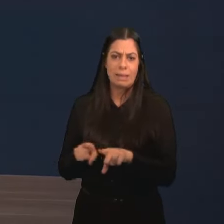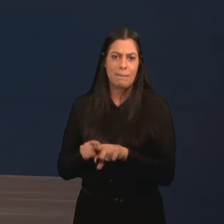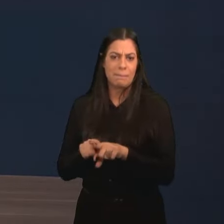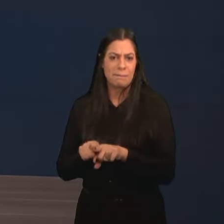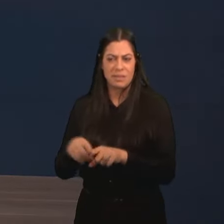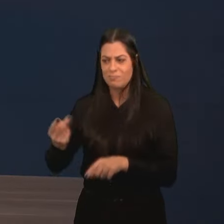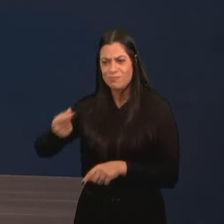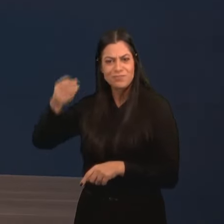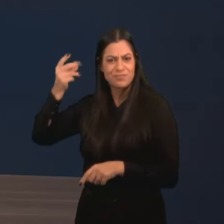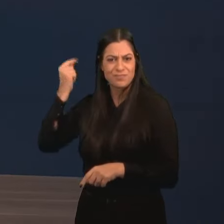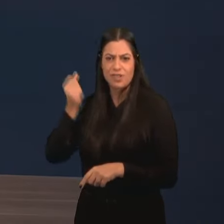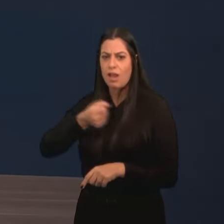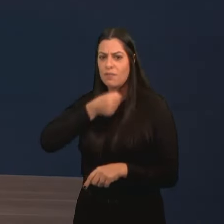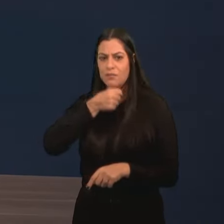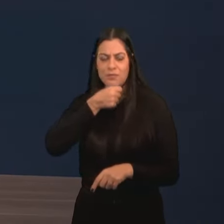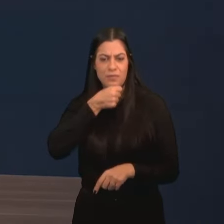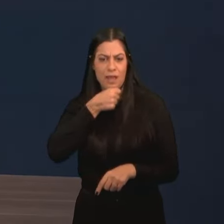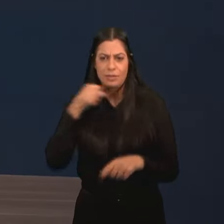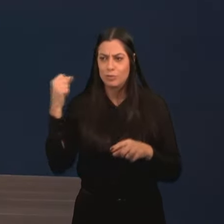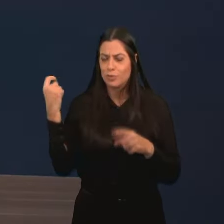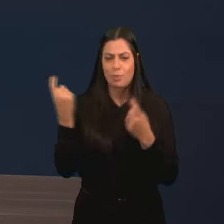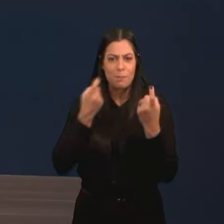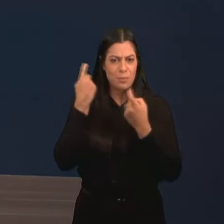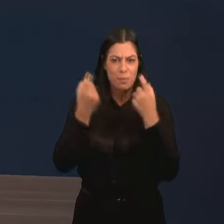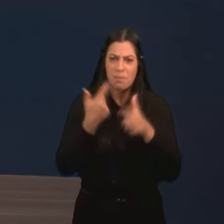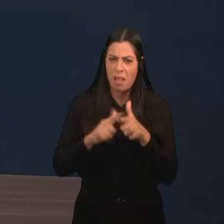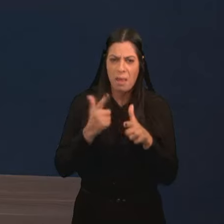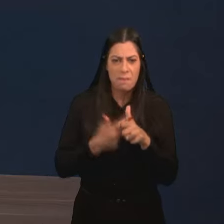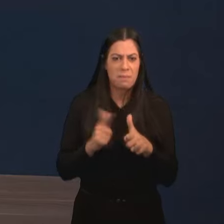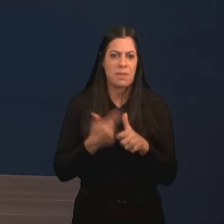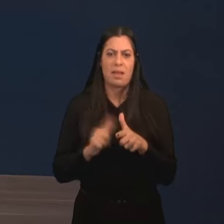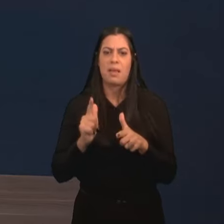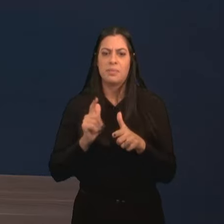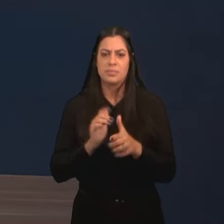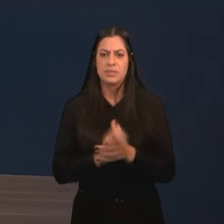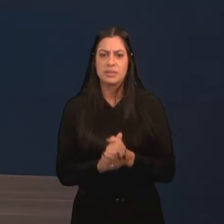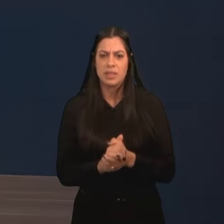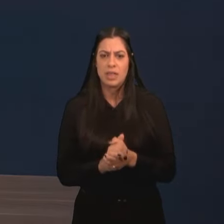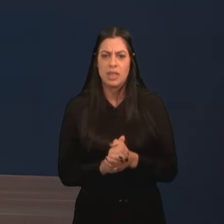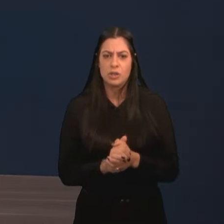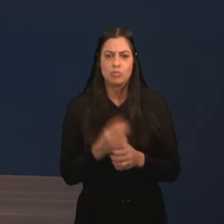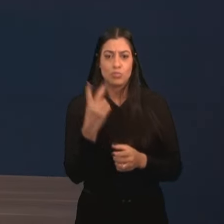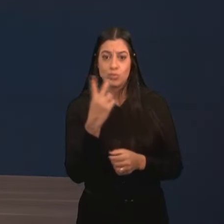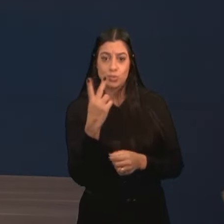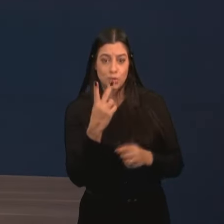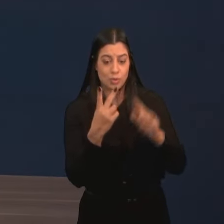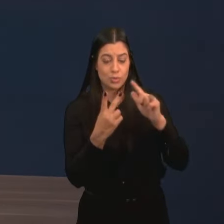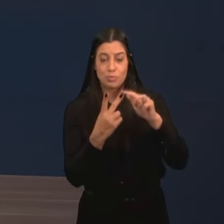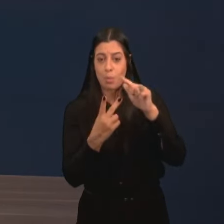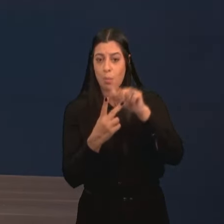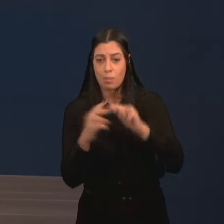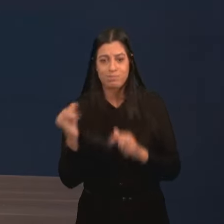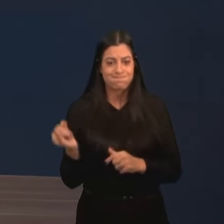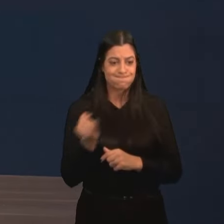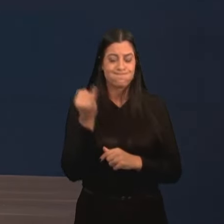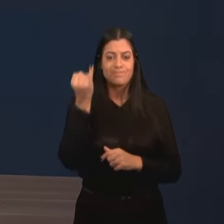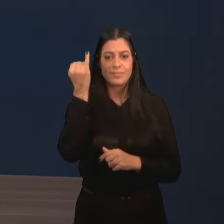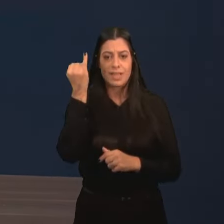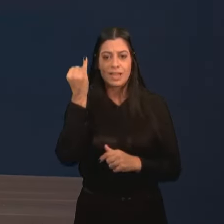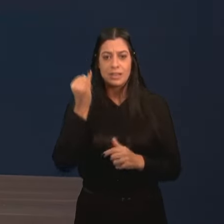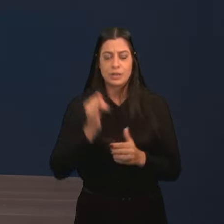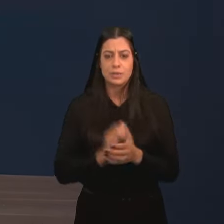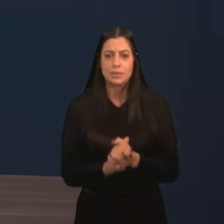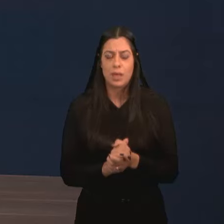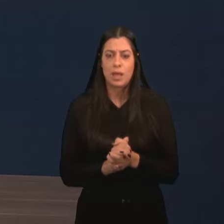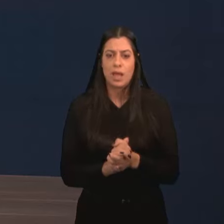para enfrentar antiguos problemas, como dije ante el racismo, el machismo, como los dos principales puntos.